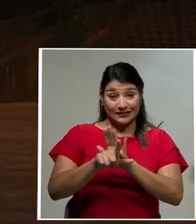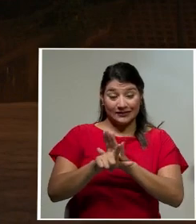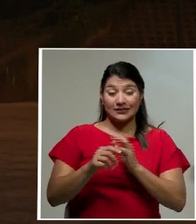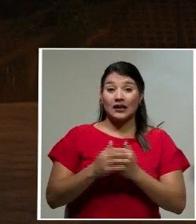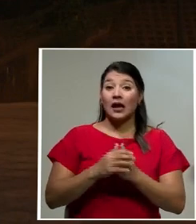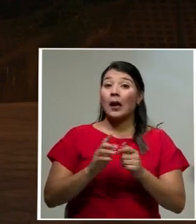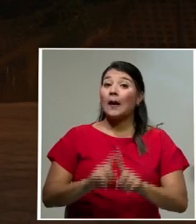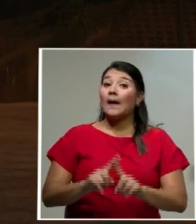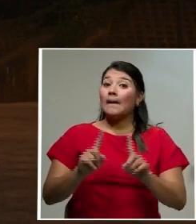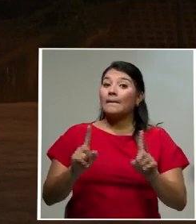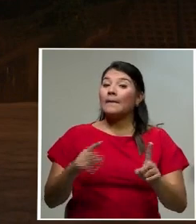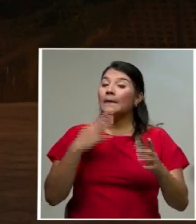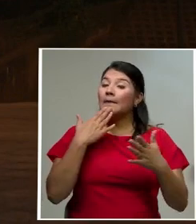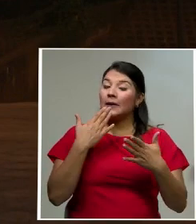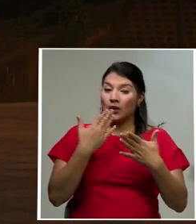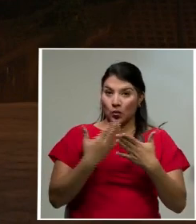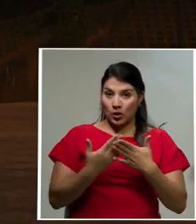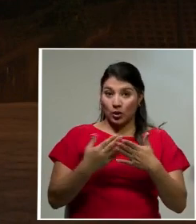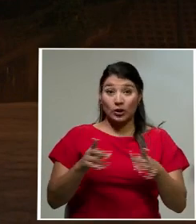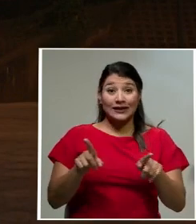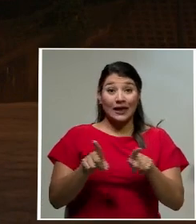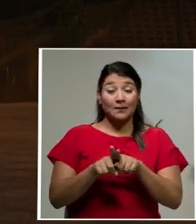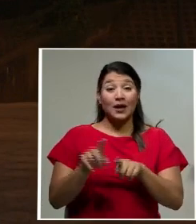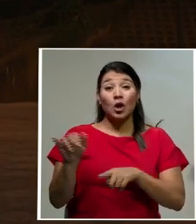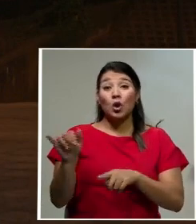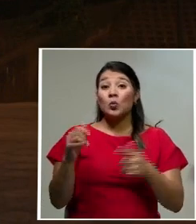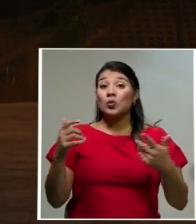semanas. Pero bueno, también como veíamos en